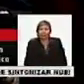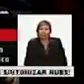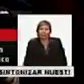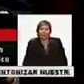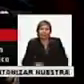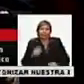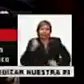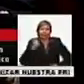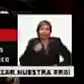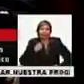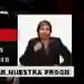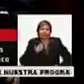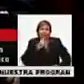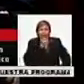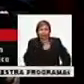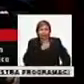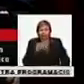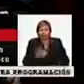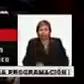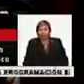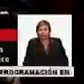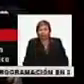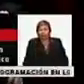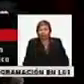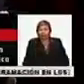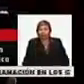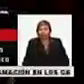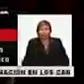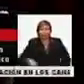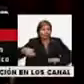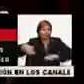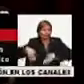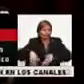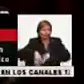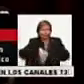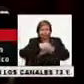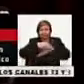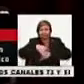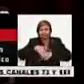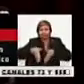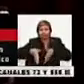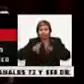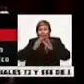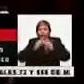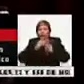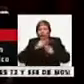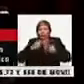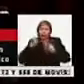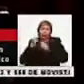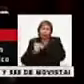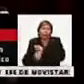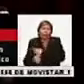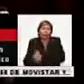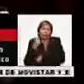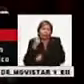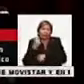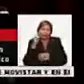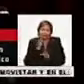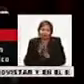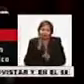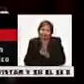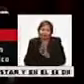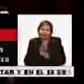por el militarismo. Y fueron las calles, el esfuerzo constante,